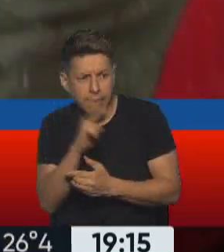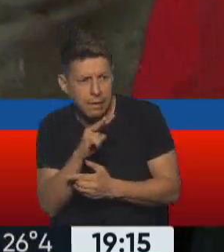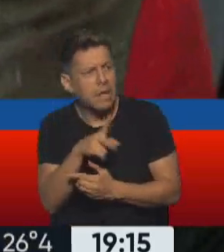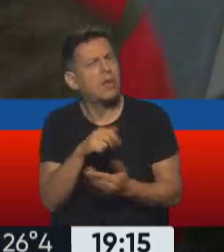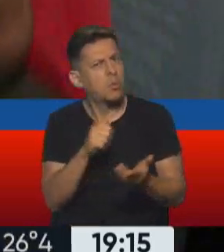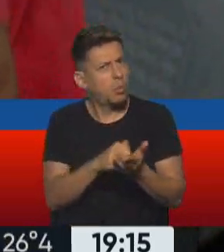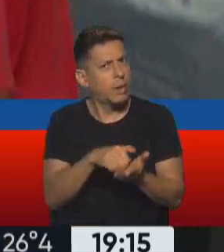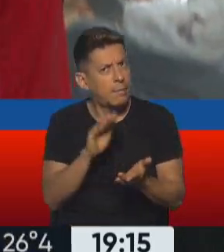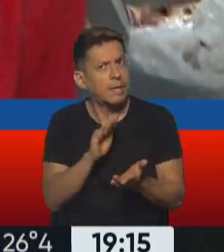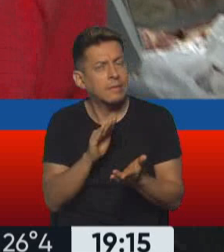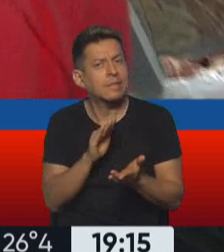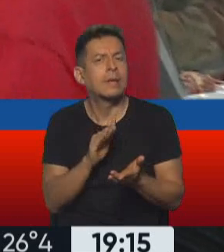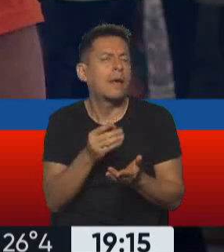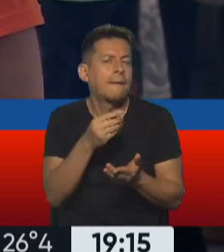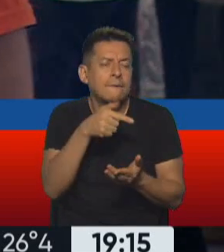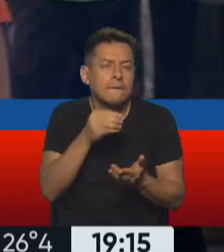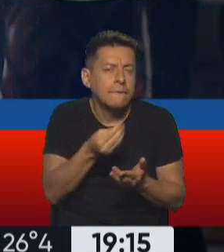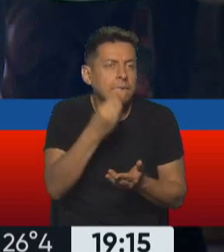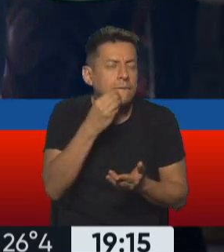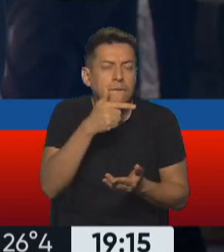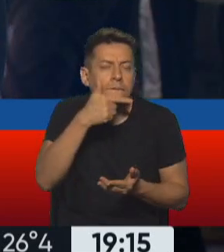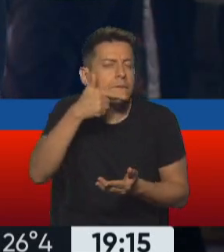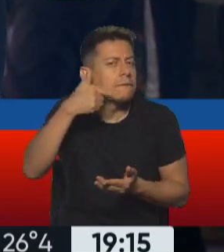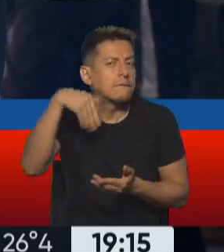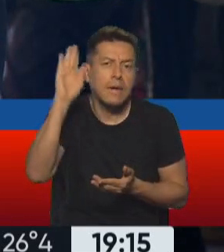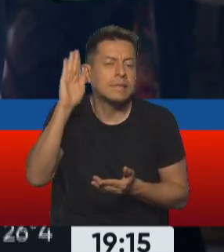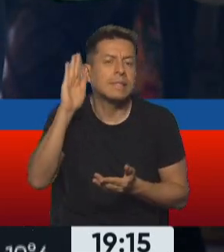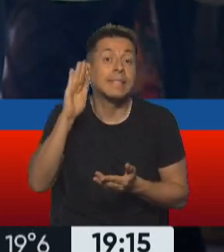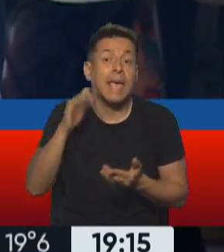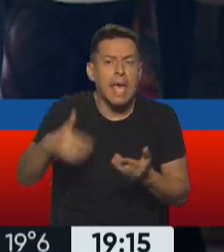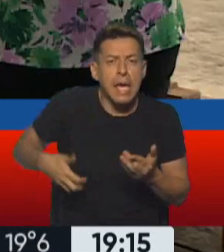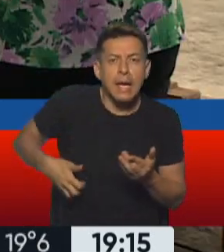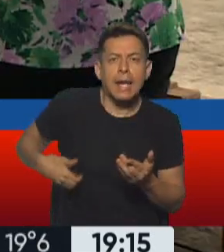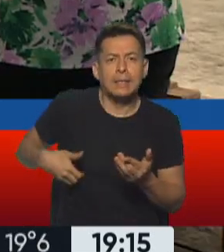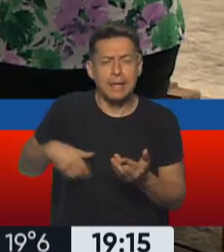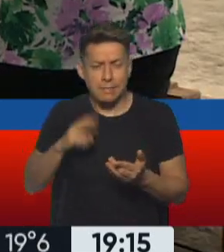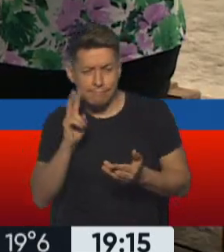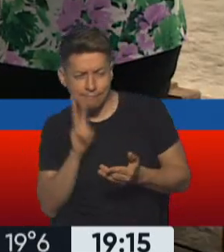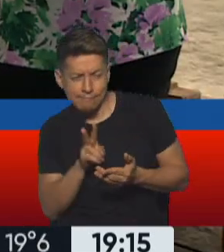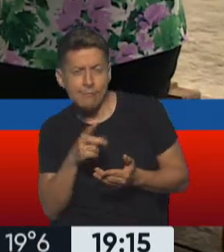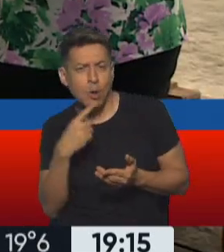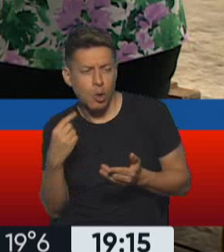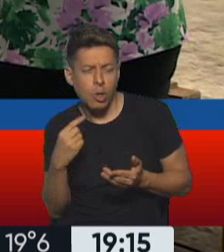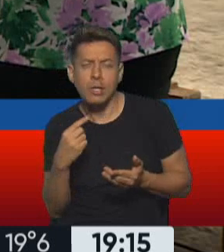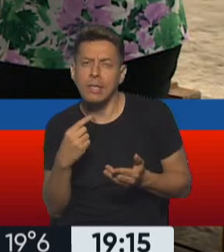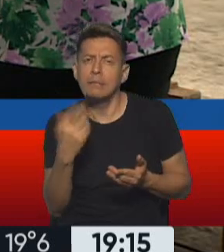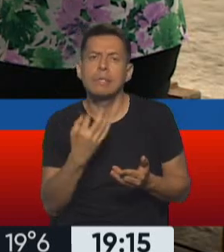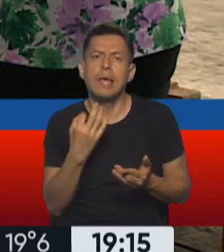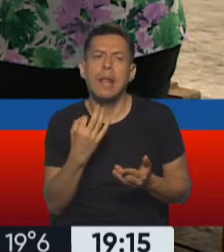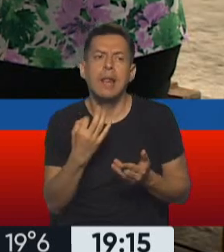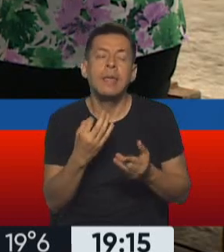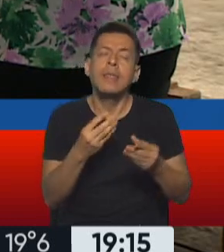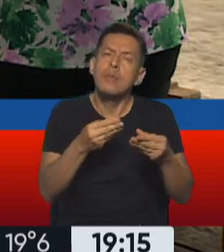firme, pero es mucho más sabrosa, la grasa tiene una tonalidad, es